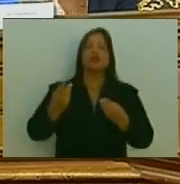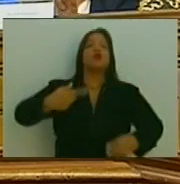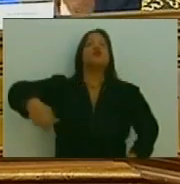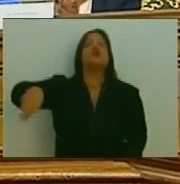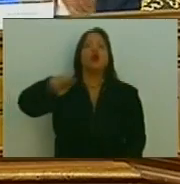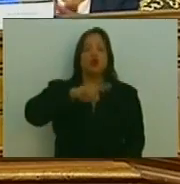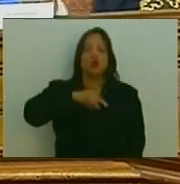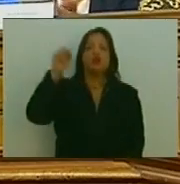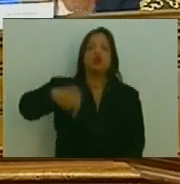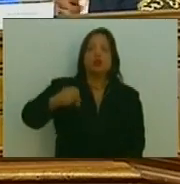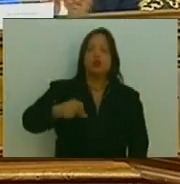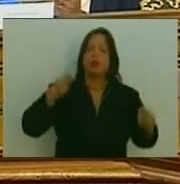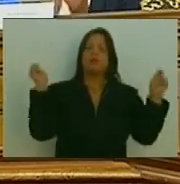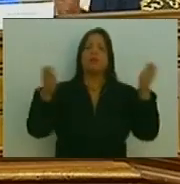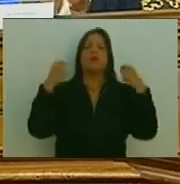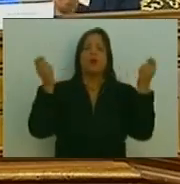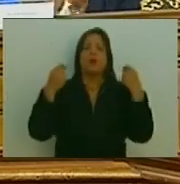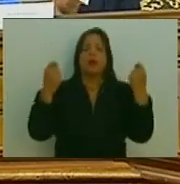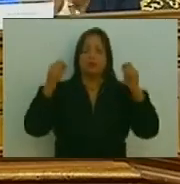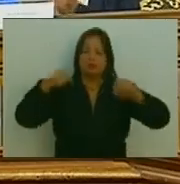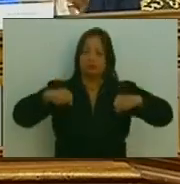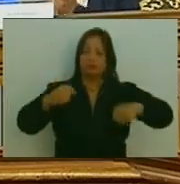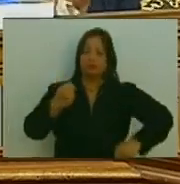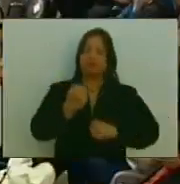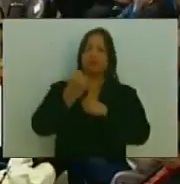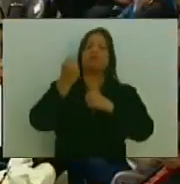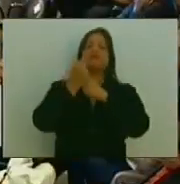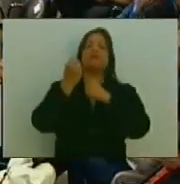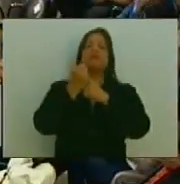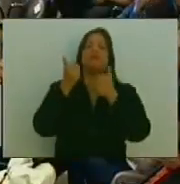Nosotros somos vanguardia